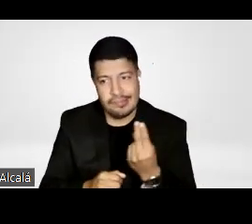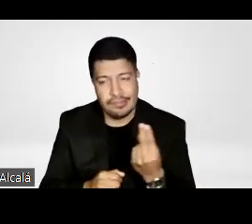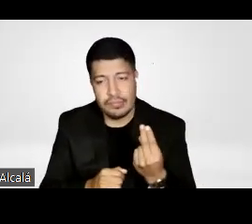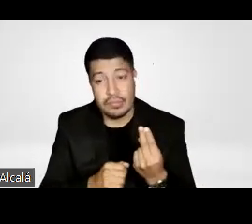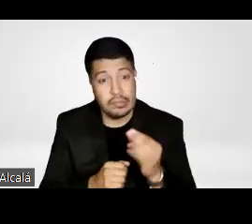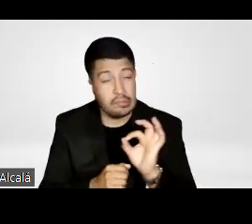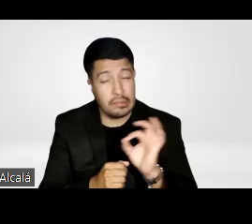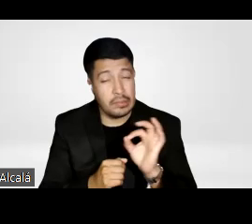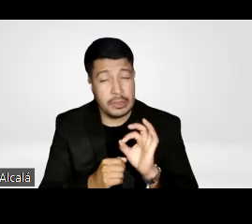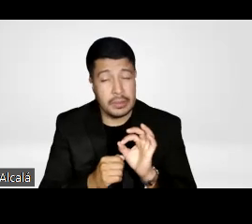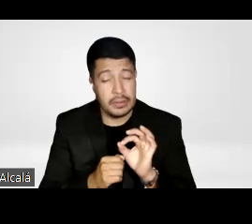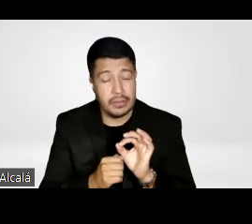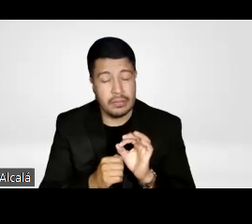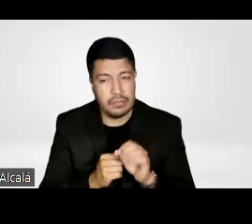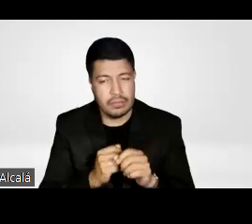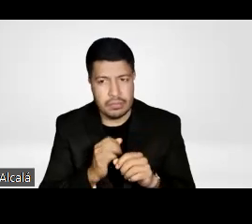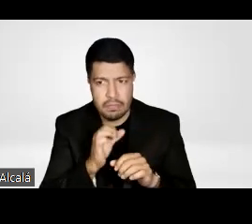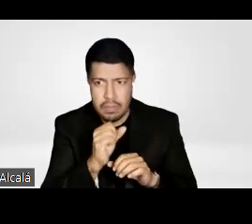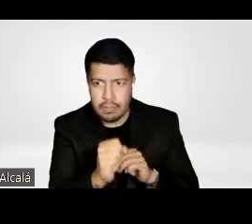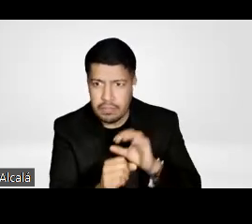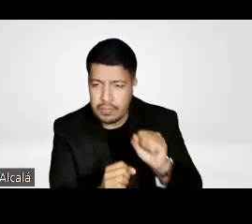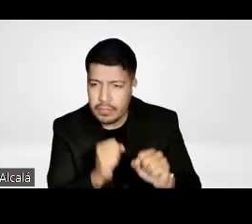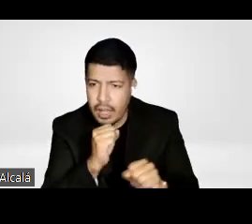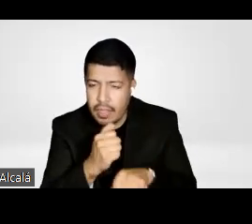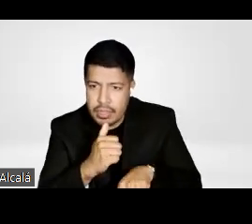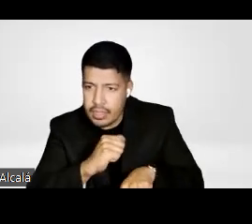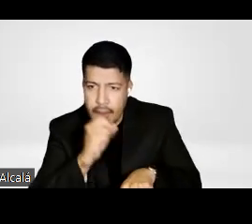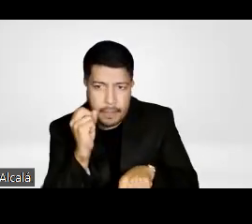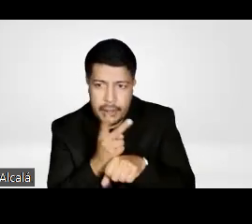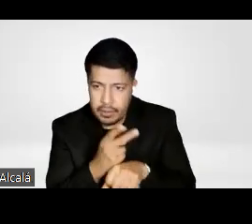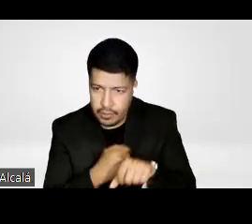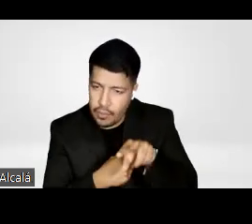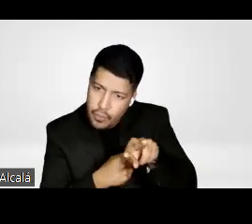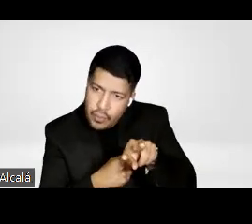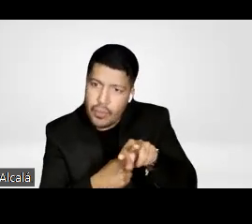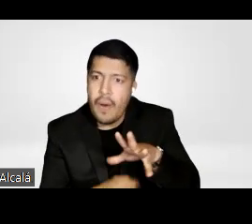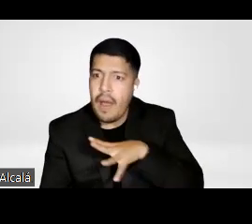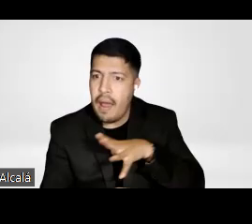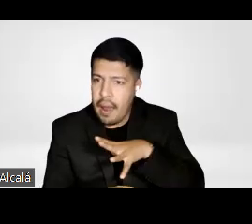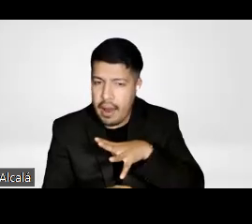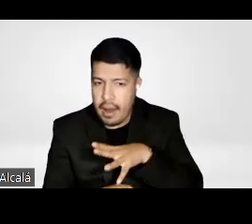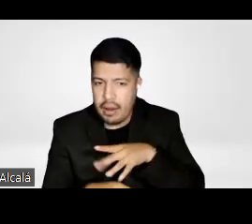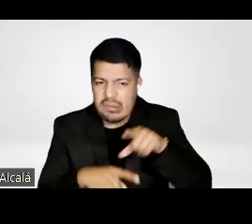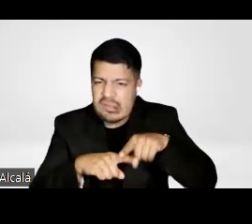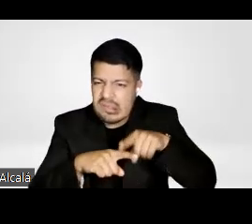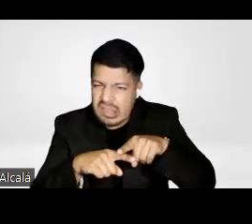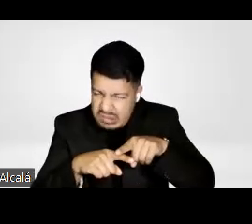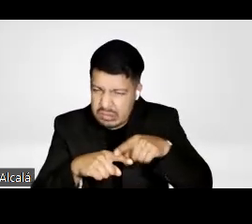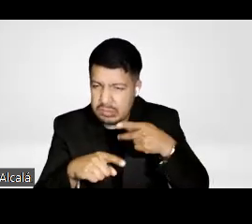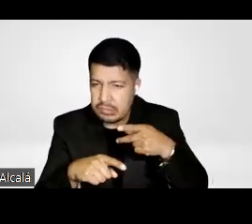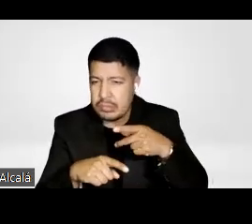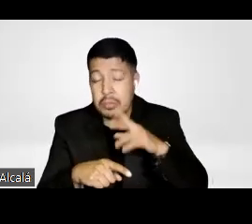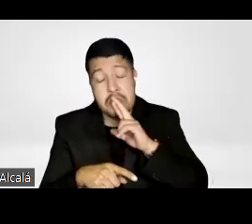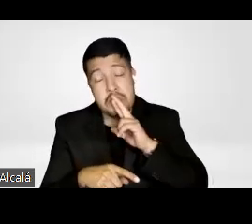alarma que se hacen en una exploración. Esto idealmente lo debe hacer una persona que sea experta en neurodesarrollo.